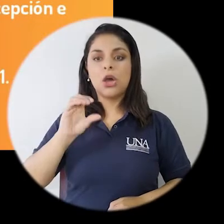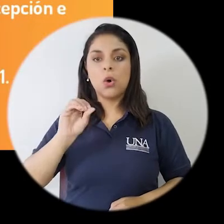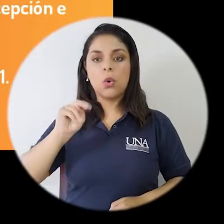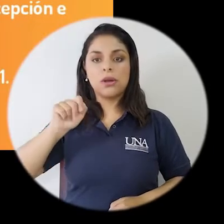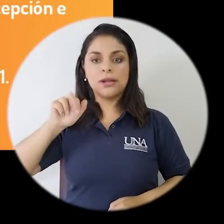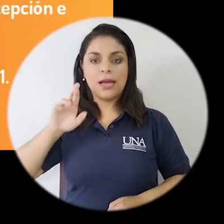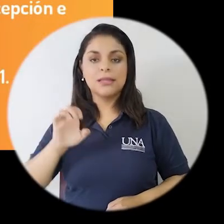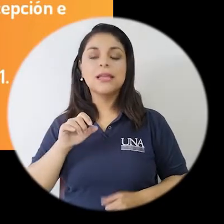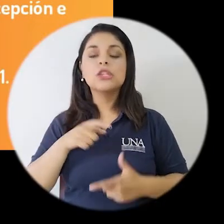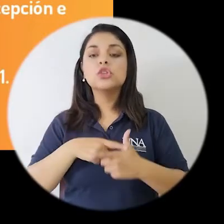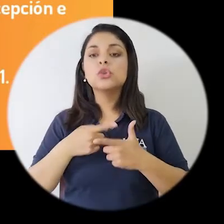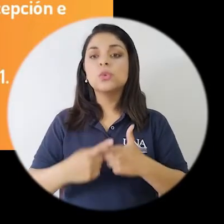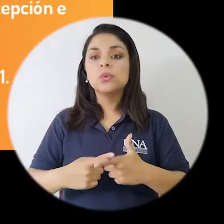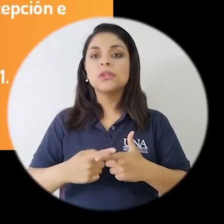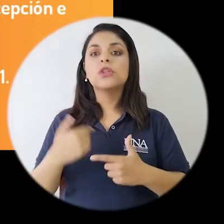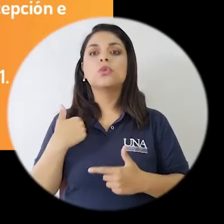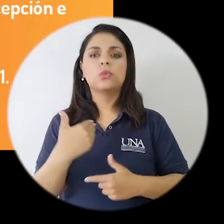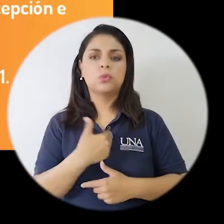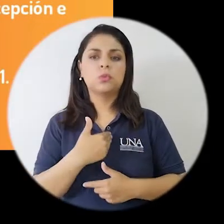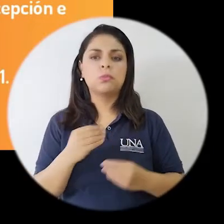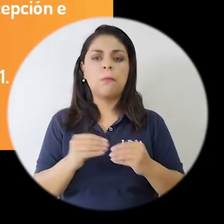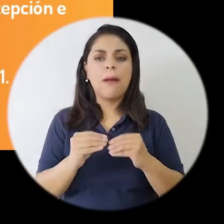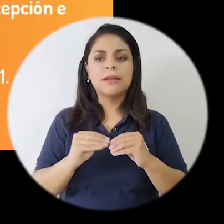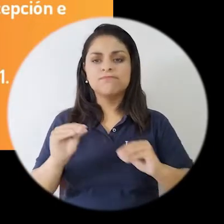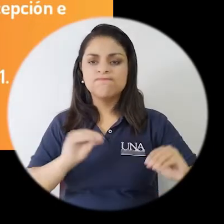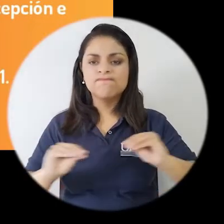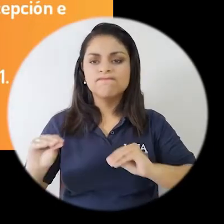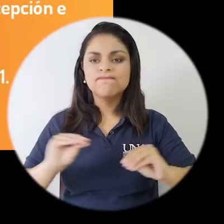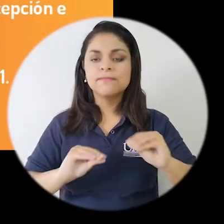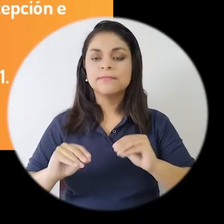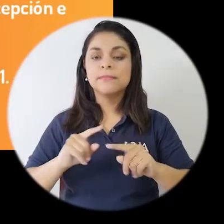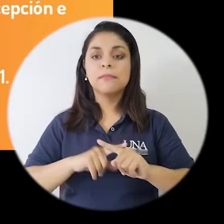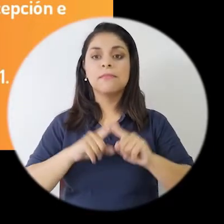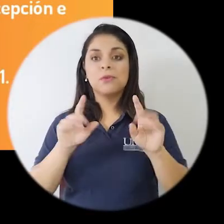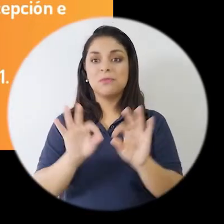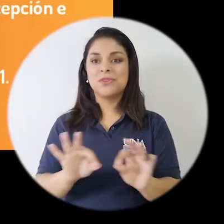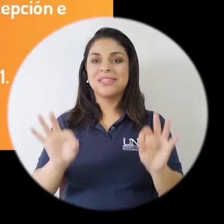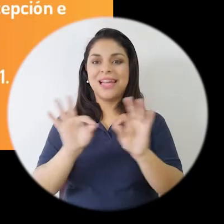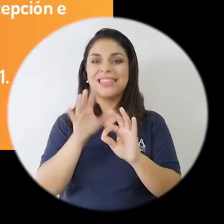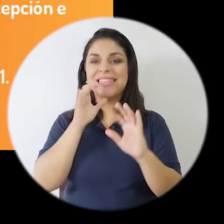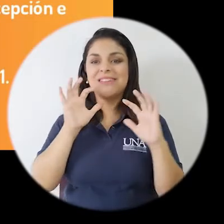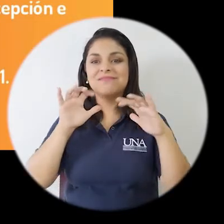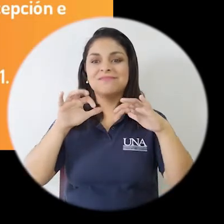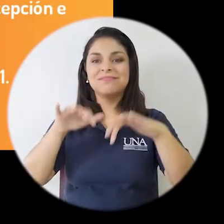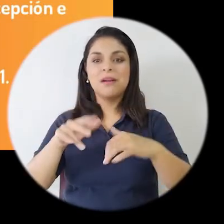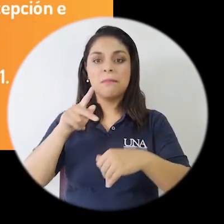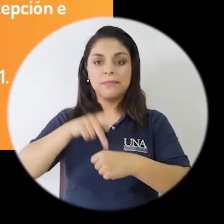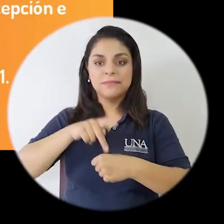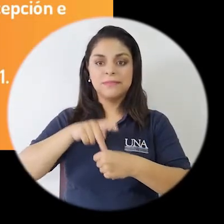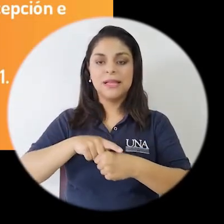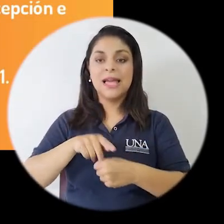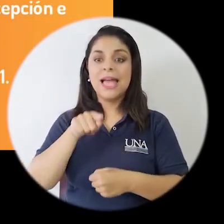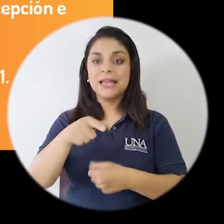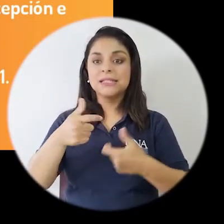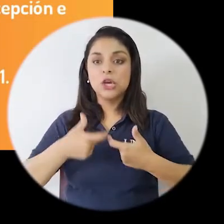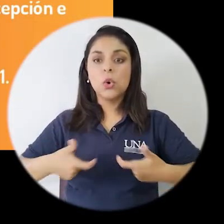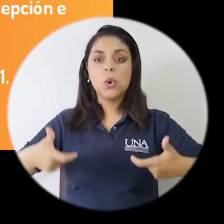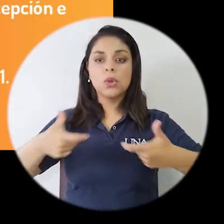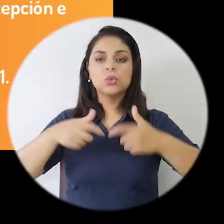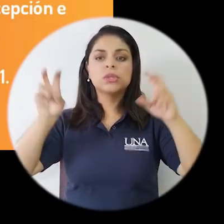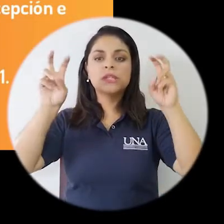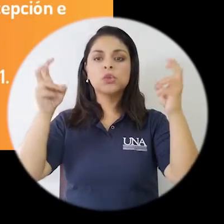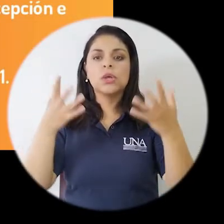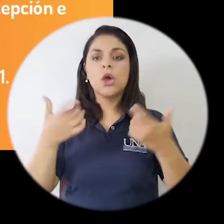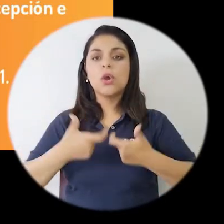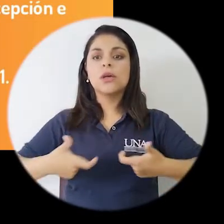y entonces como que nos ha tocado mover un poco más los hilos, pero lo importante es que estamos ahí. Este congreso tiene el título, voy a leerlo